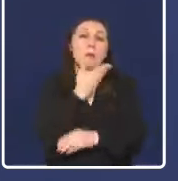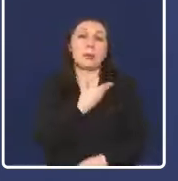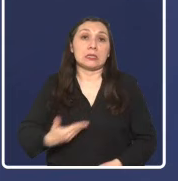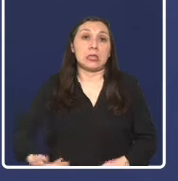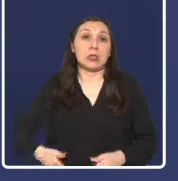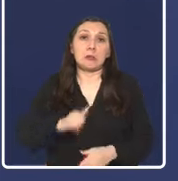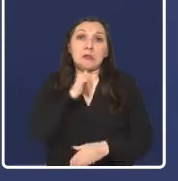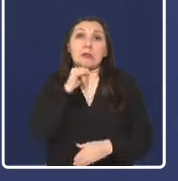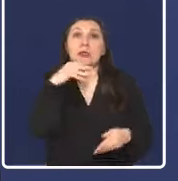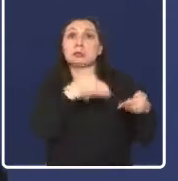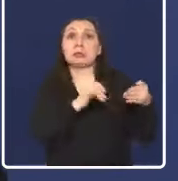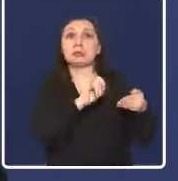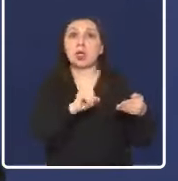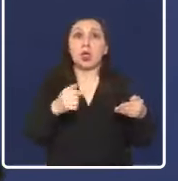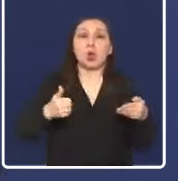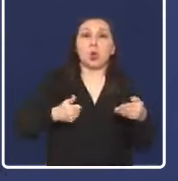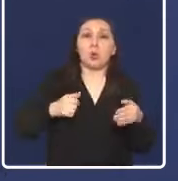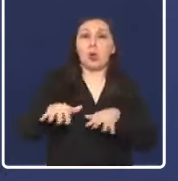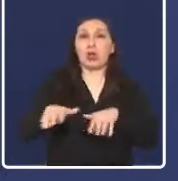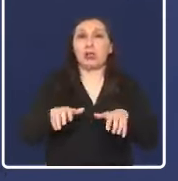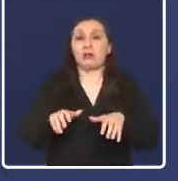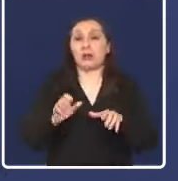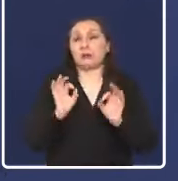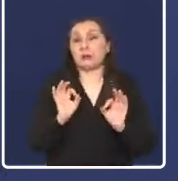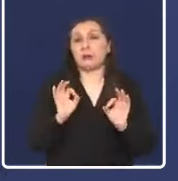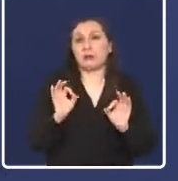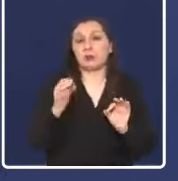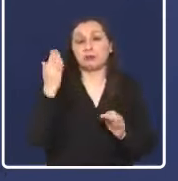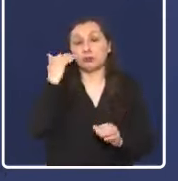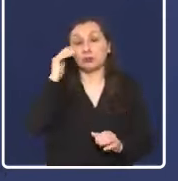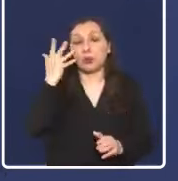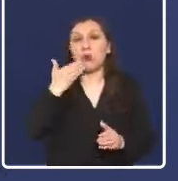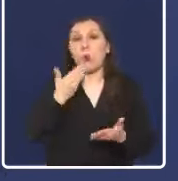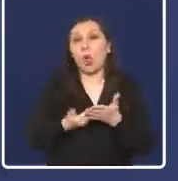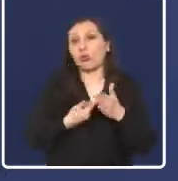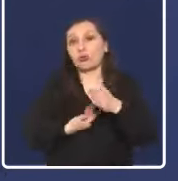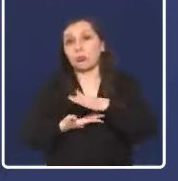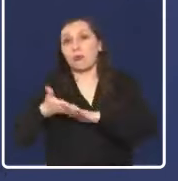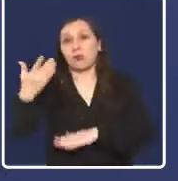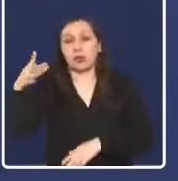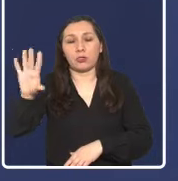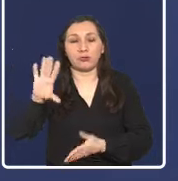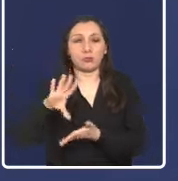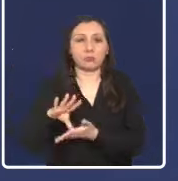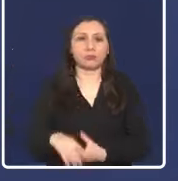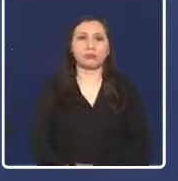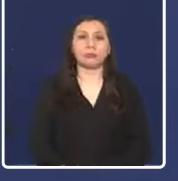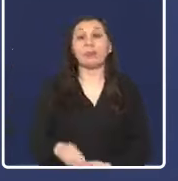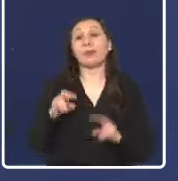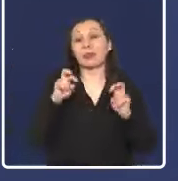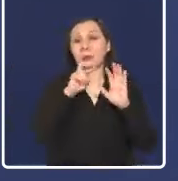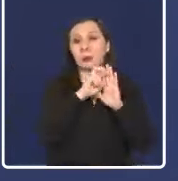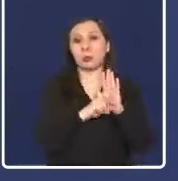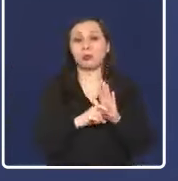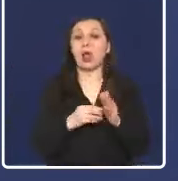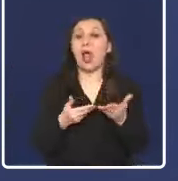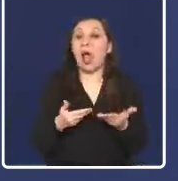tenía información de quién asiste o quién no asiste a una actividad particular mientras estoy afuera. Presidente, en términos del protocolo, ¿no?